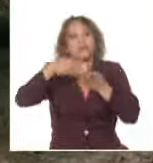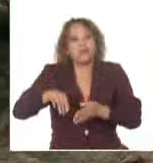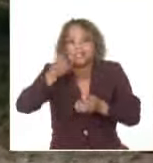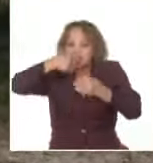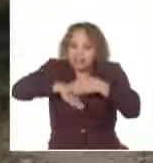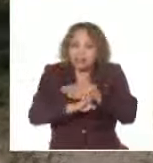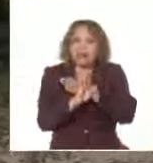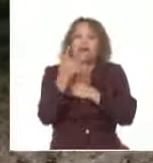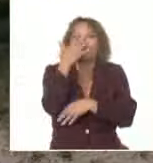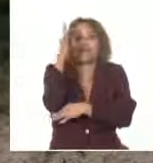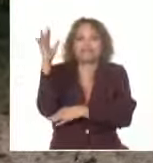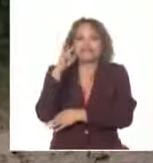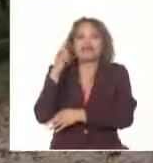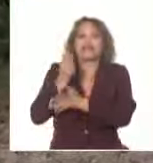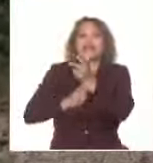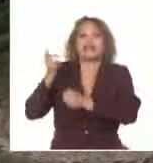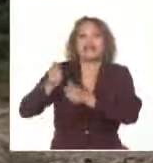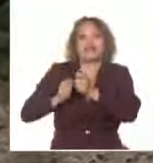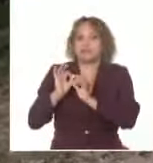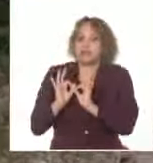café.